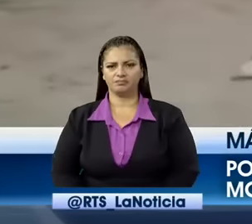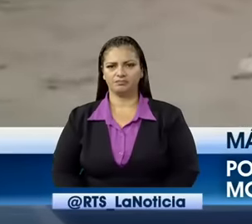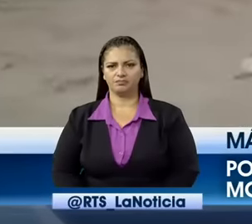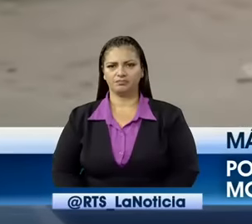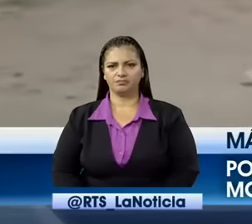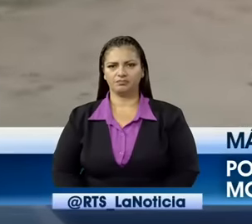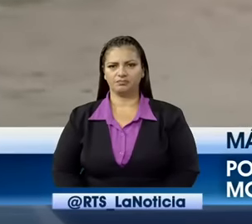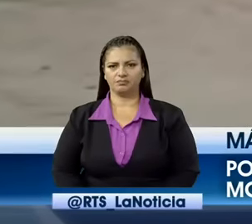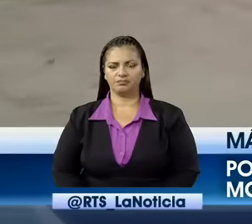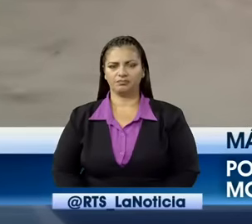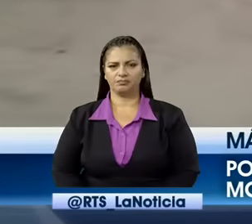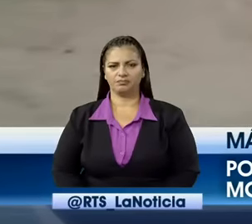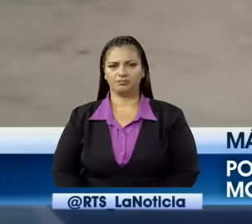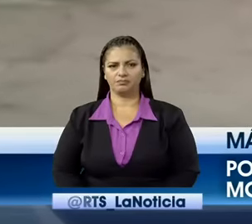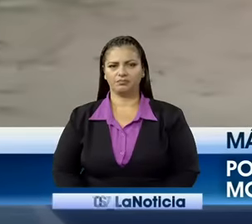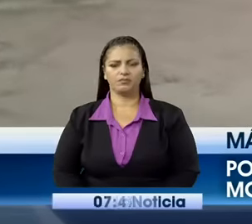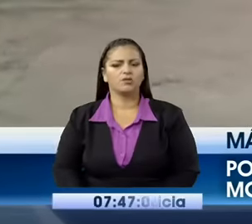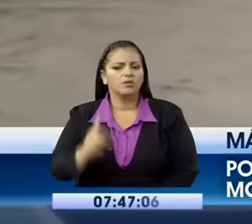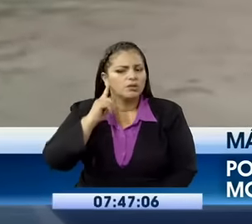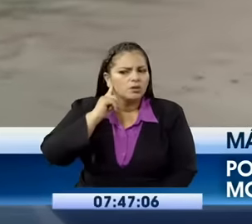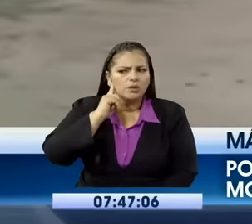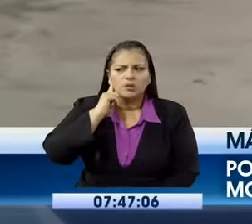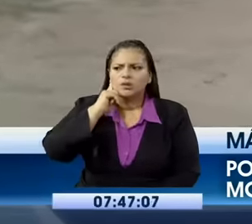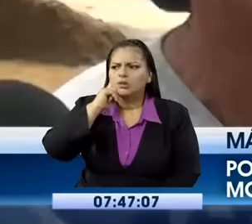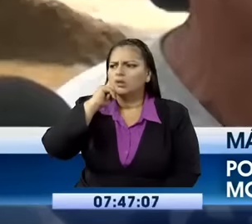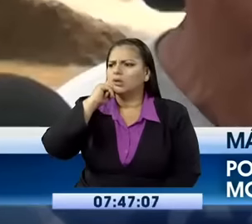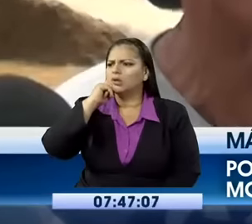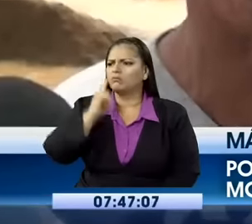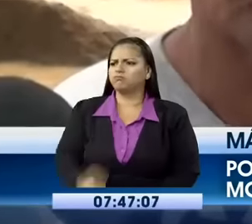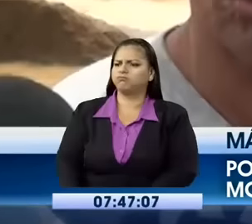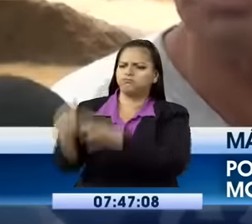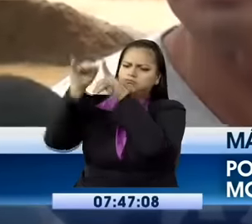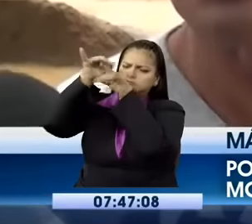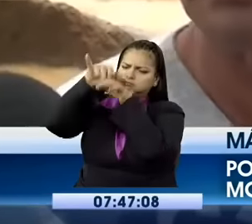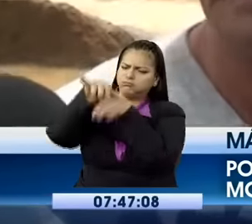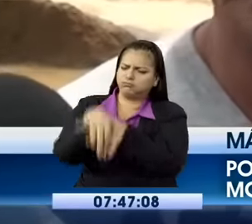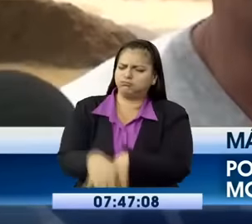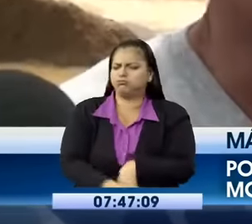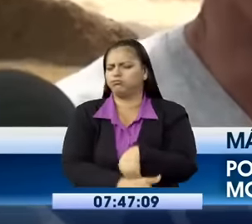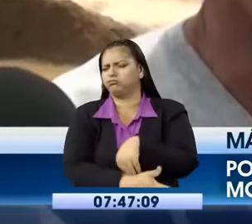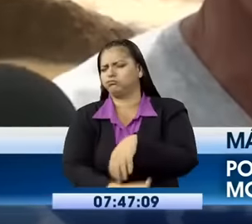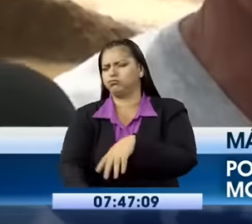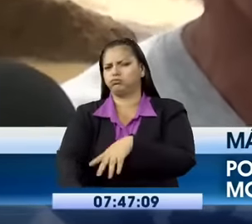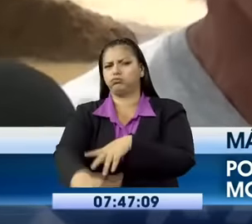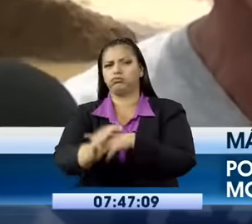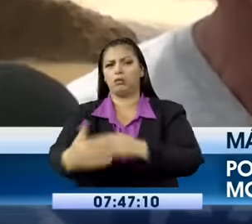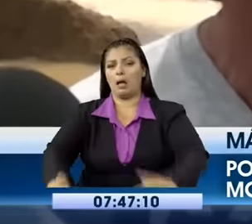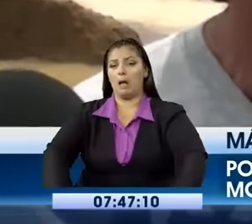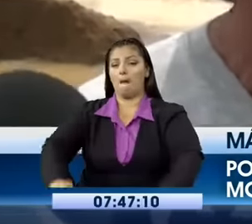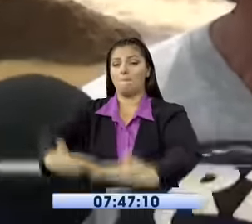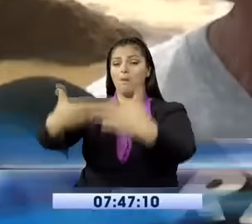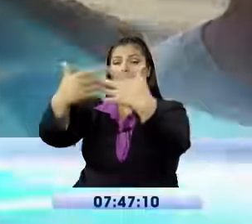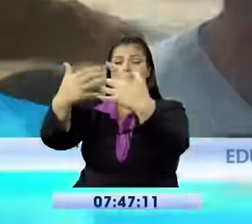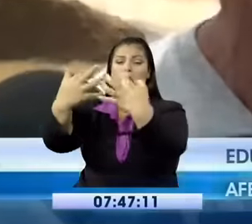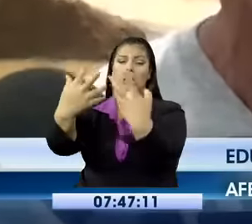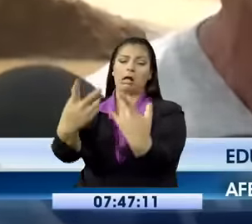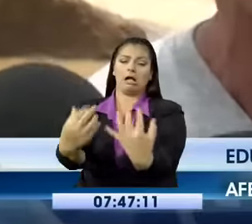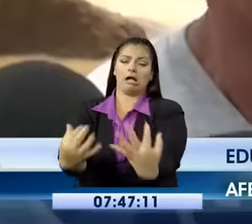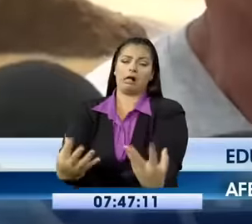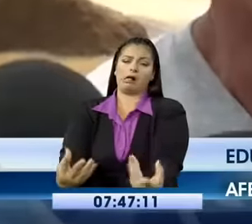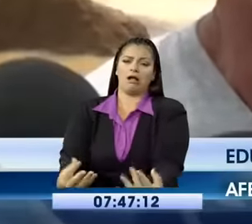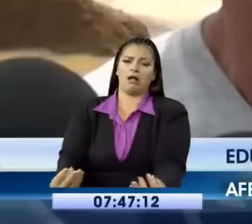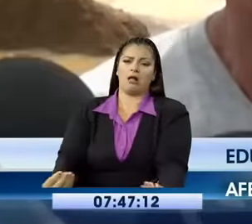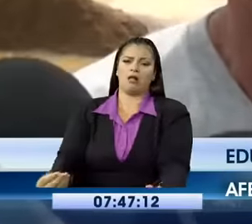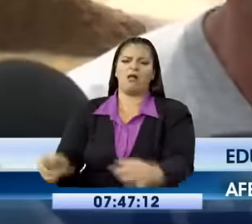carretero era un sonido que el agua se desbordaba por todo el muro Entonces ya no resistió el muro Entonces ya comenzó